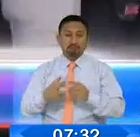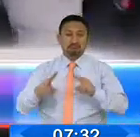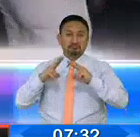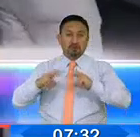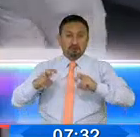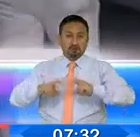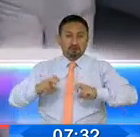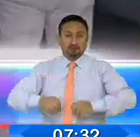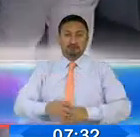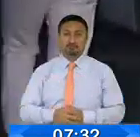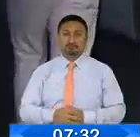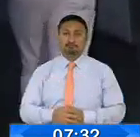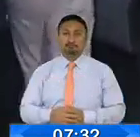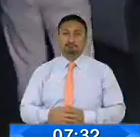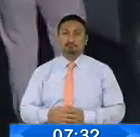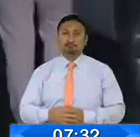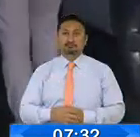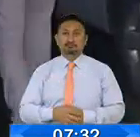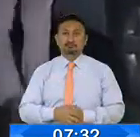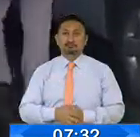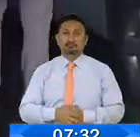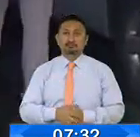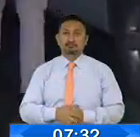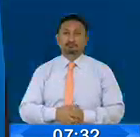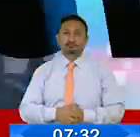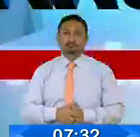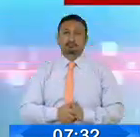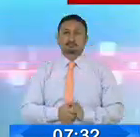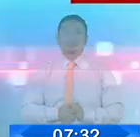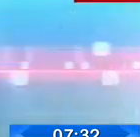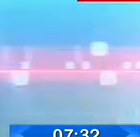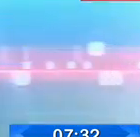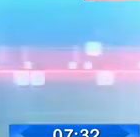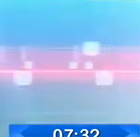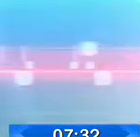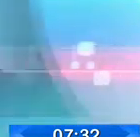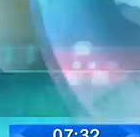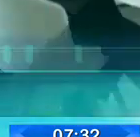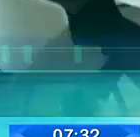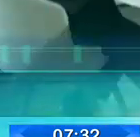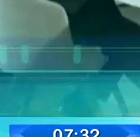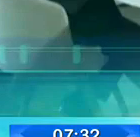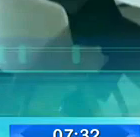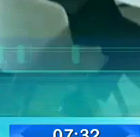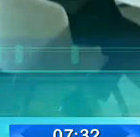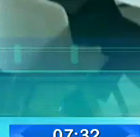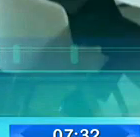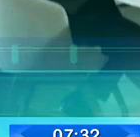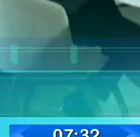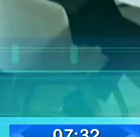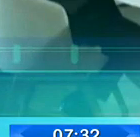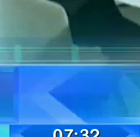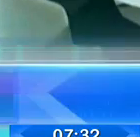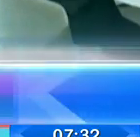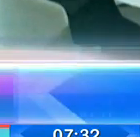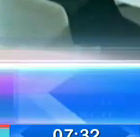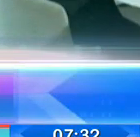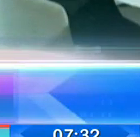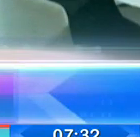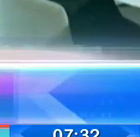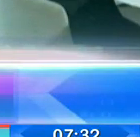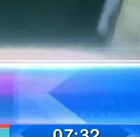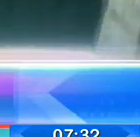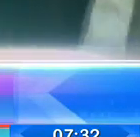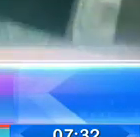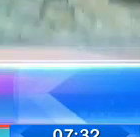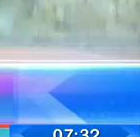diligencias, informó Carlos Julio Gurumendi. Al retornar vamos a contarles que el presidente Lenín Moreno anunció que el gobierno entregará el listado